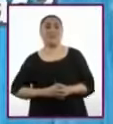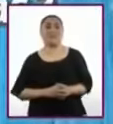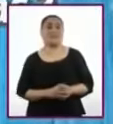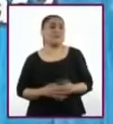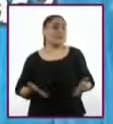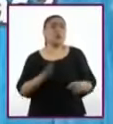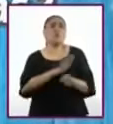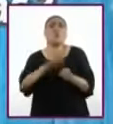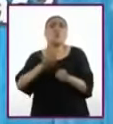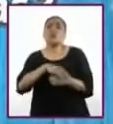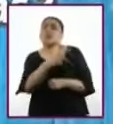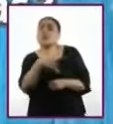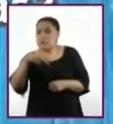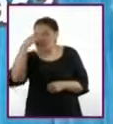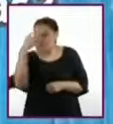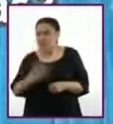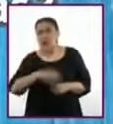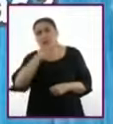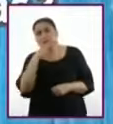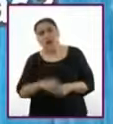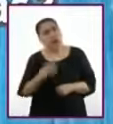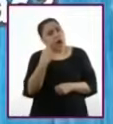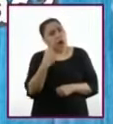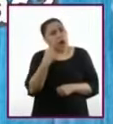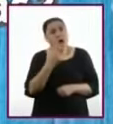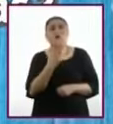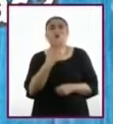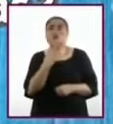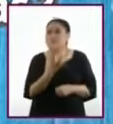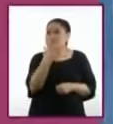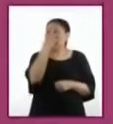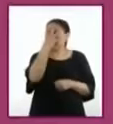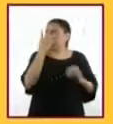¿Cuáles festividades mexicanas conoces en las que se utilicen máscaras?